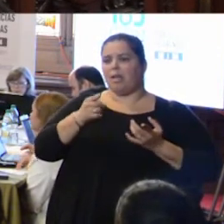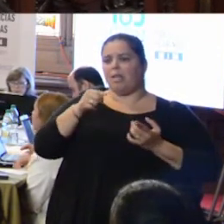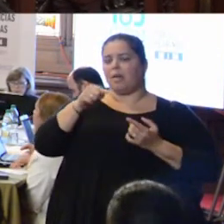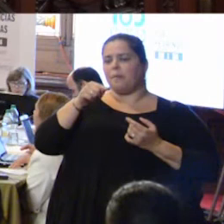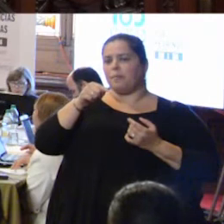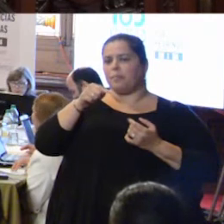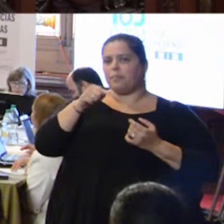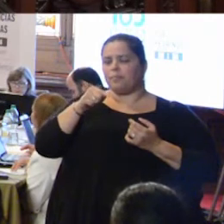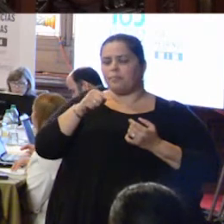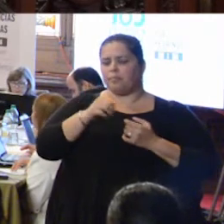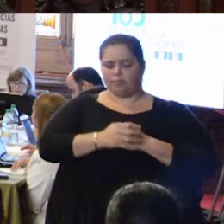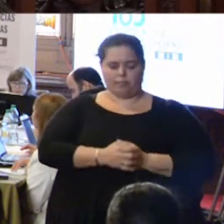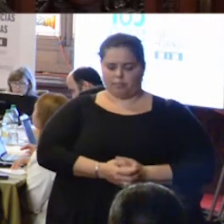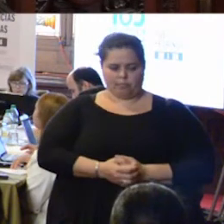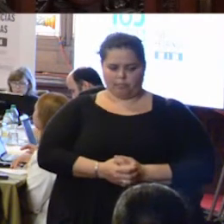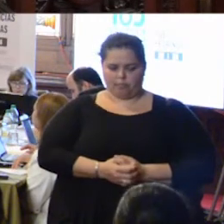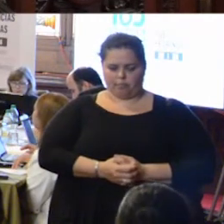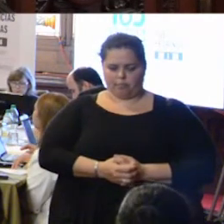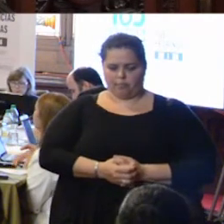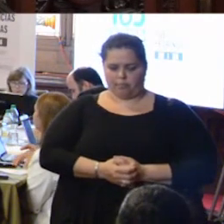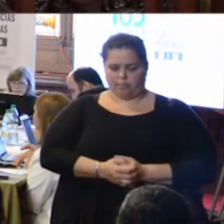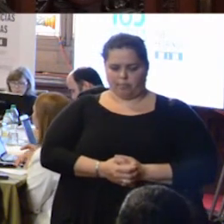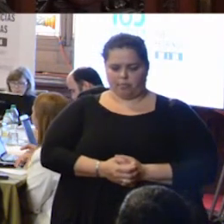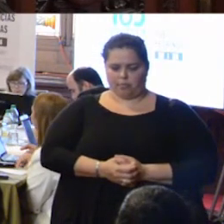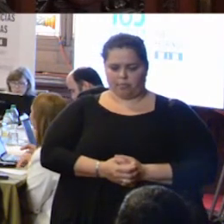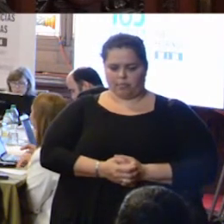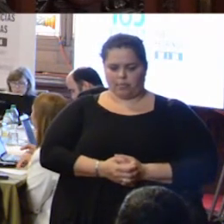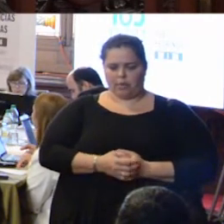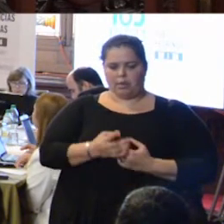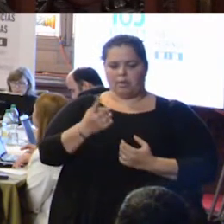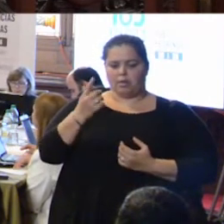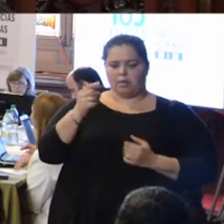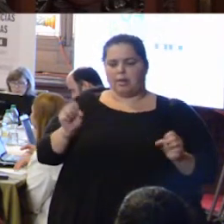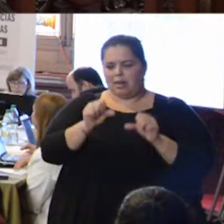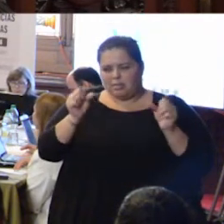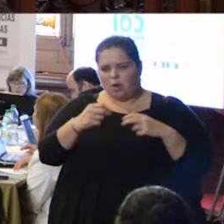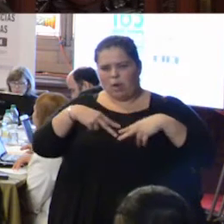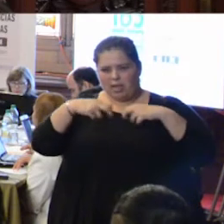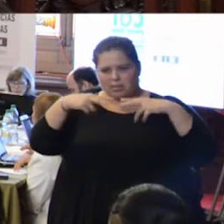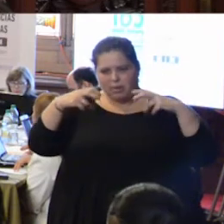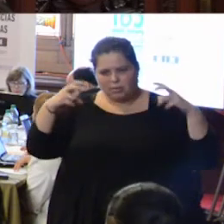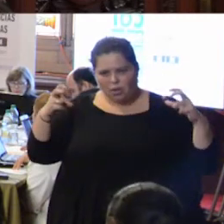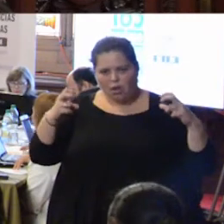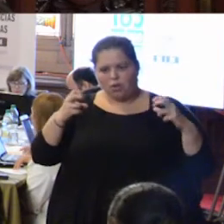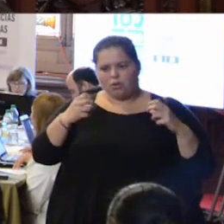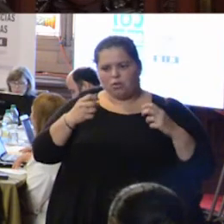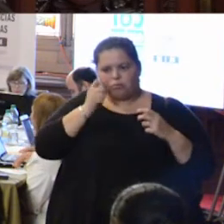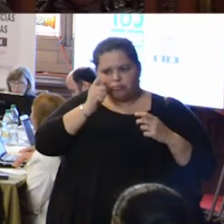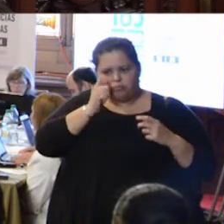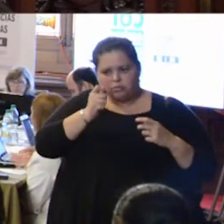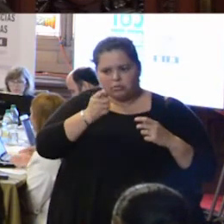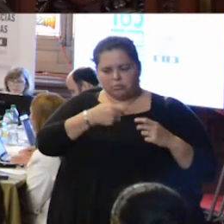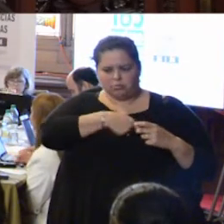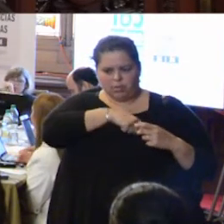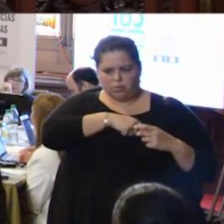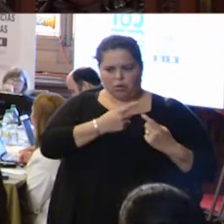Toro acoge dicha denuncia, realiza la inspección correspondiente y pasa lo que es